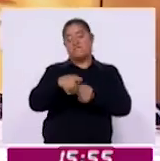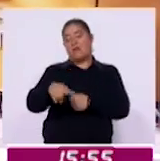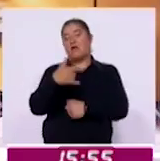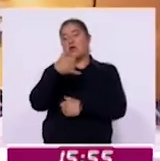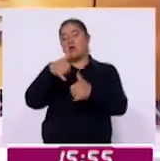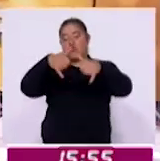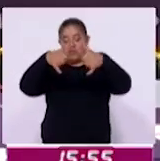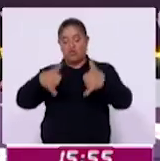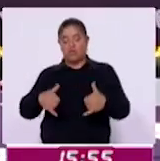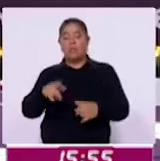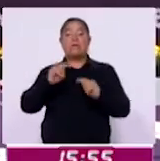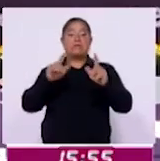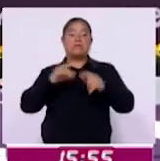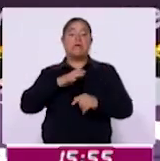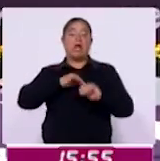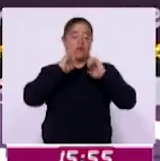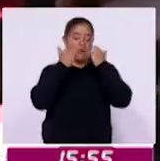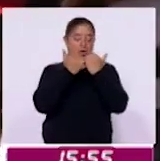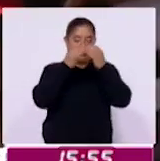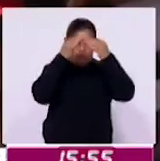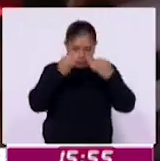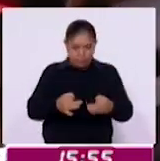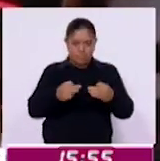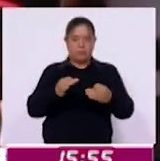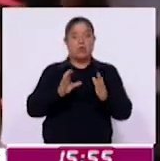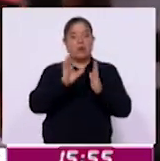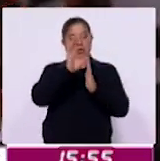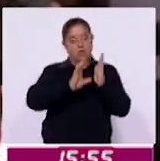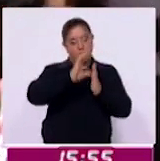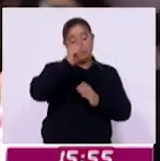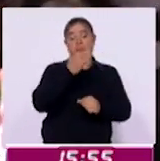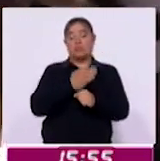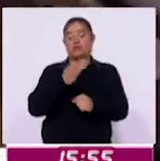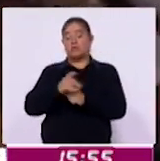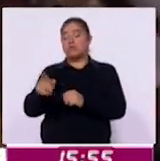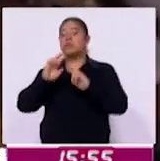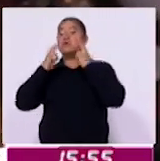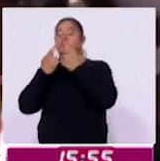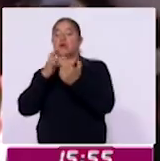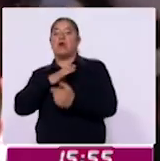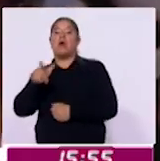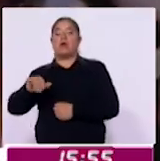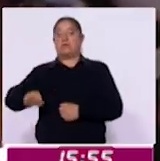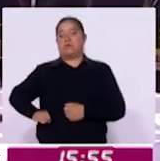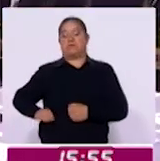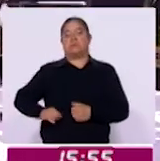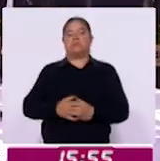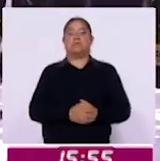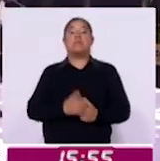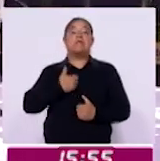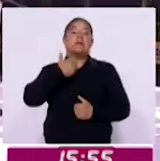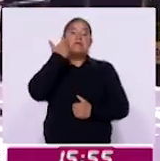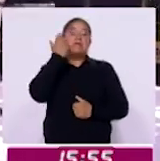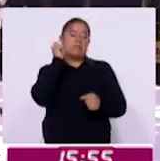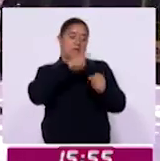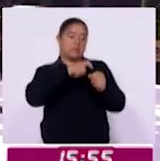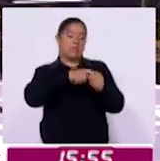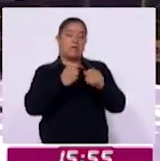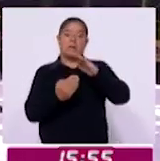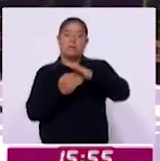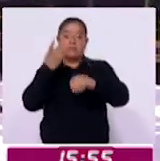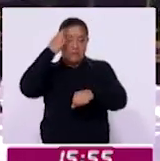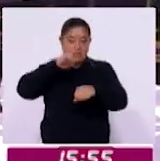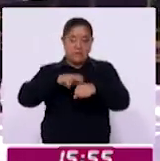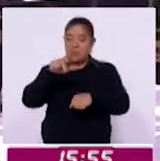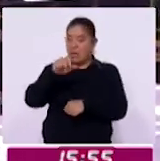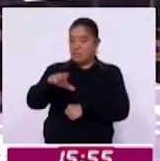cuente con una asociación debidamente constituida. Al momento se han realizado reuniones con los interesados que quieren conformar la mesa directiva y